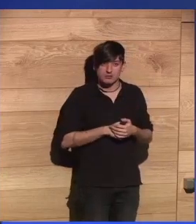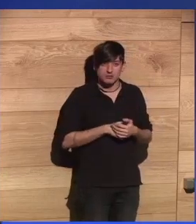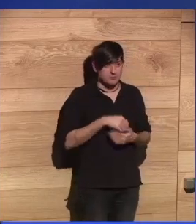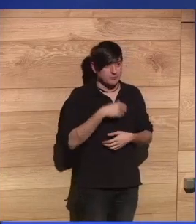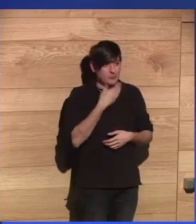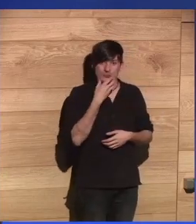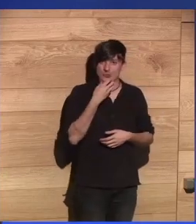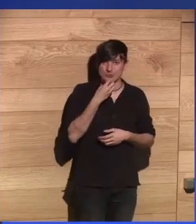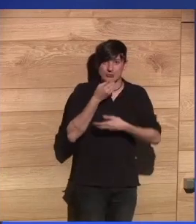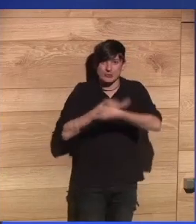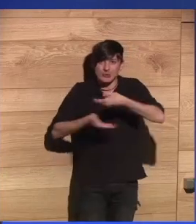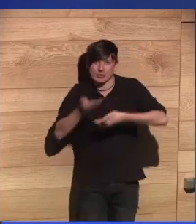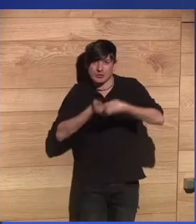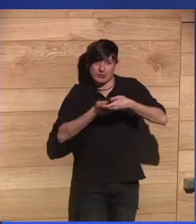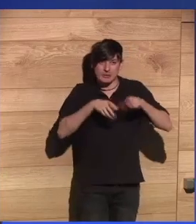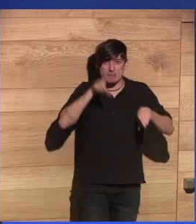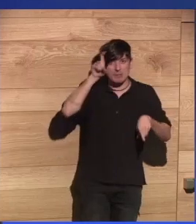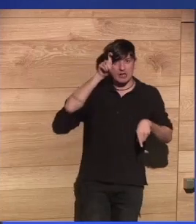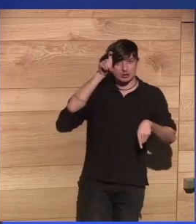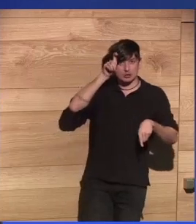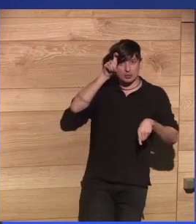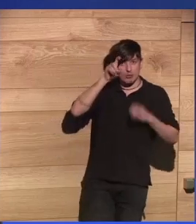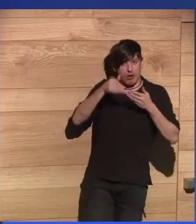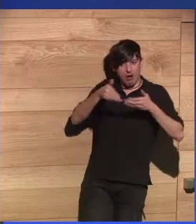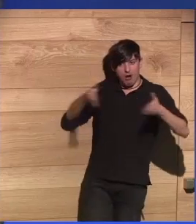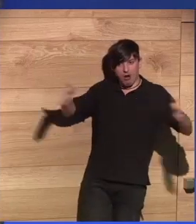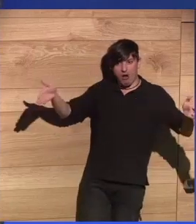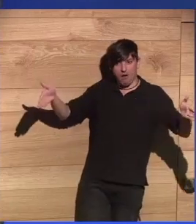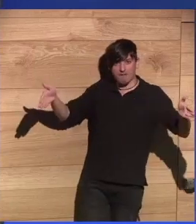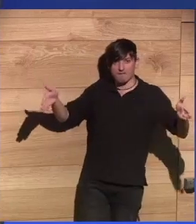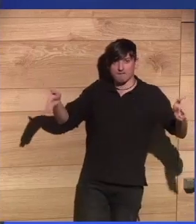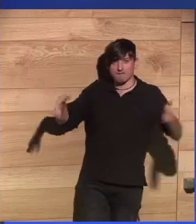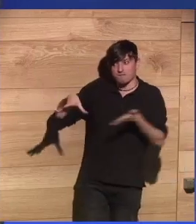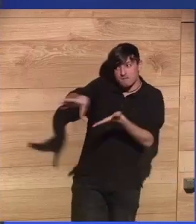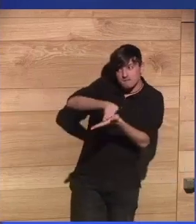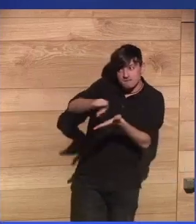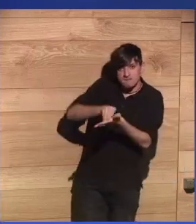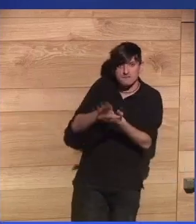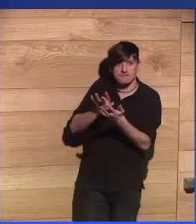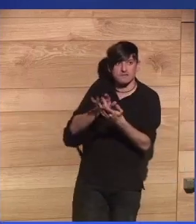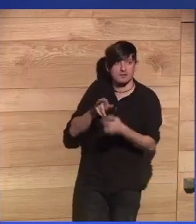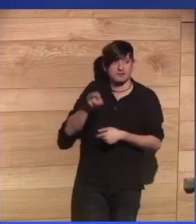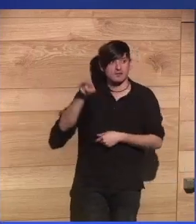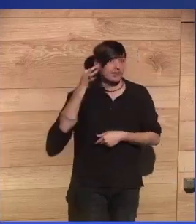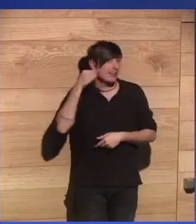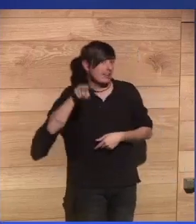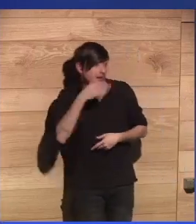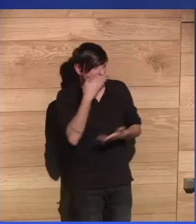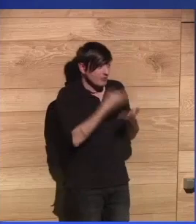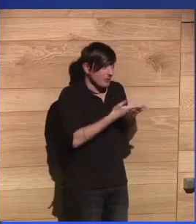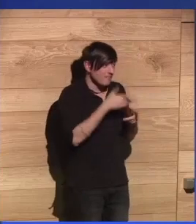bonita colaboración, ¿no? Que el maestro estaba tan abierto a... eso sin interactuar, de verdad. Ella le pidió a él ir a